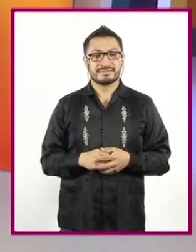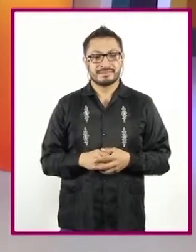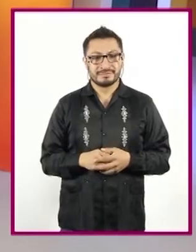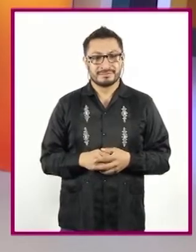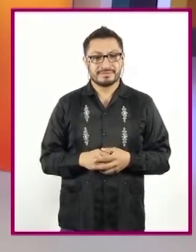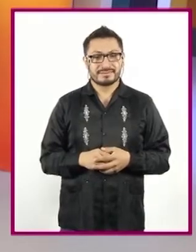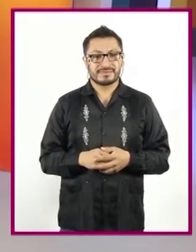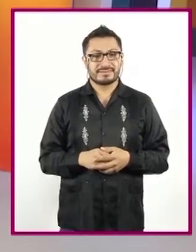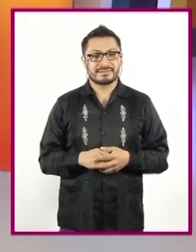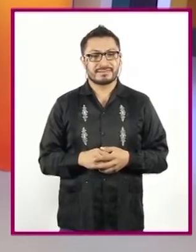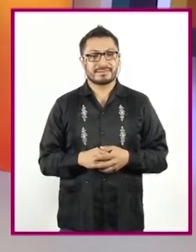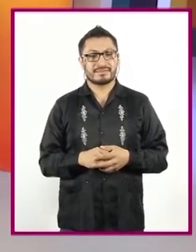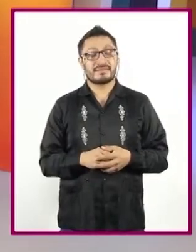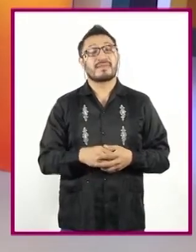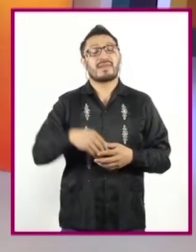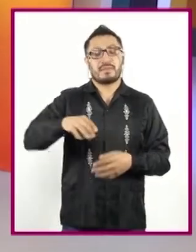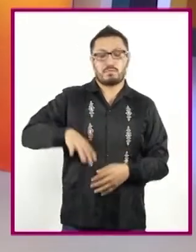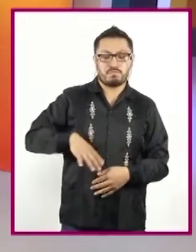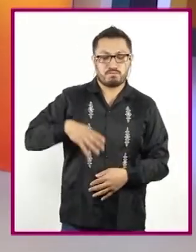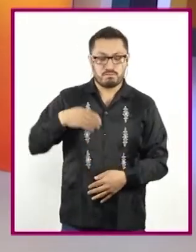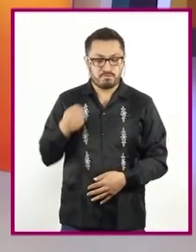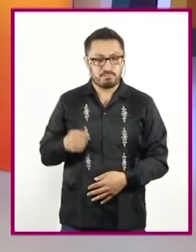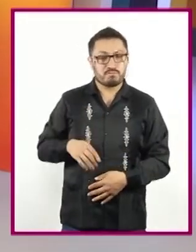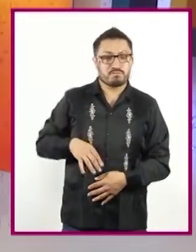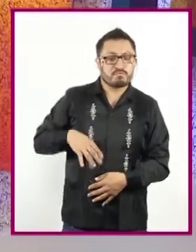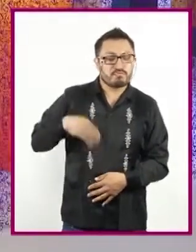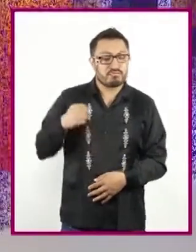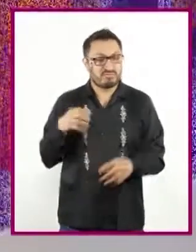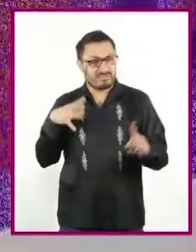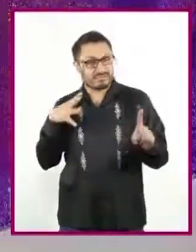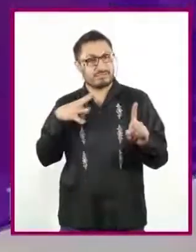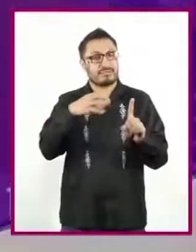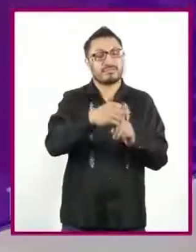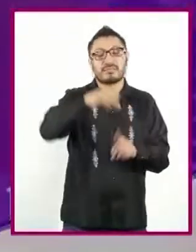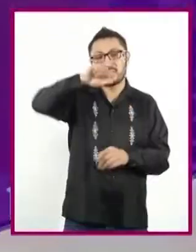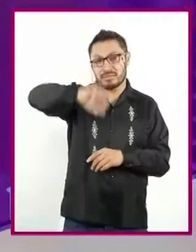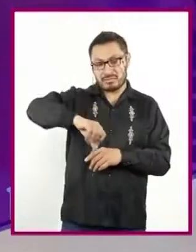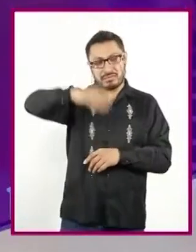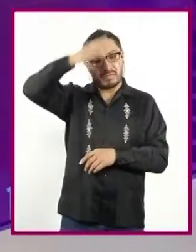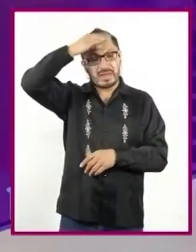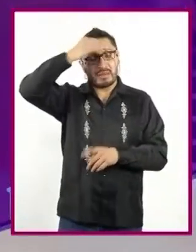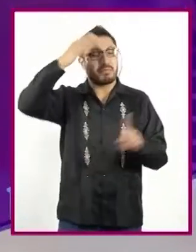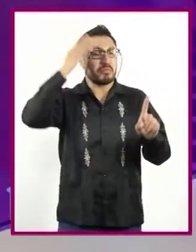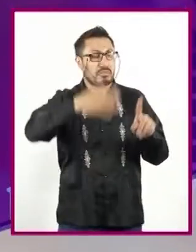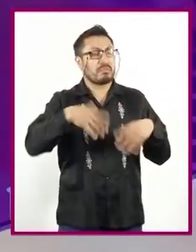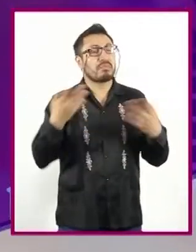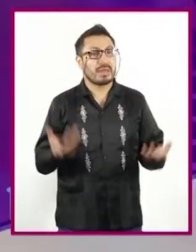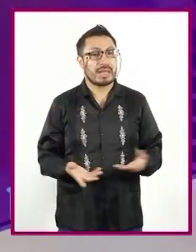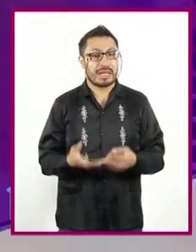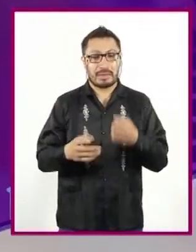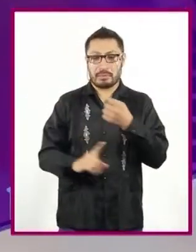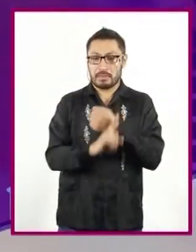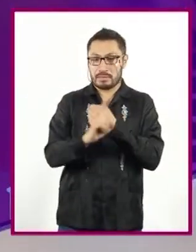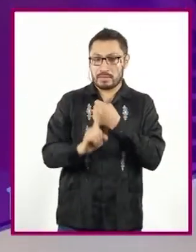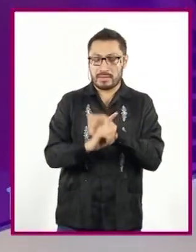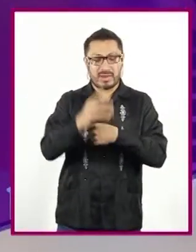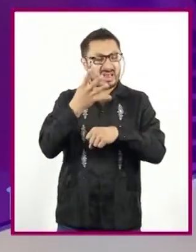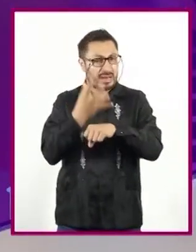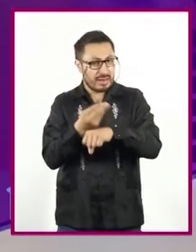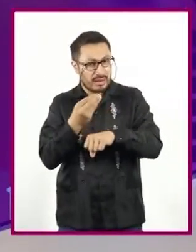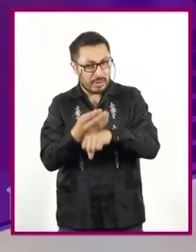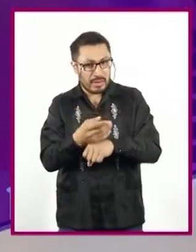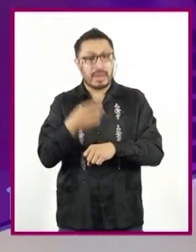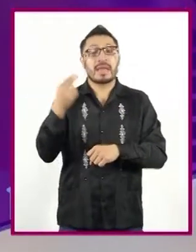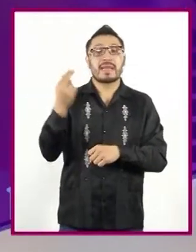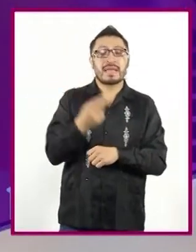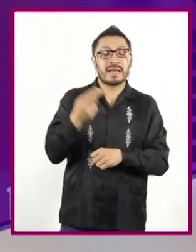Encaminemos nuestro esfuerzo hacia alcanzar en esta sesión el aprendizaje. Resuelve problemas que implican calcular el volumen de